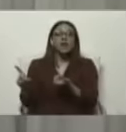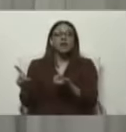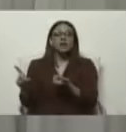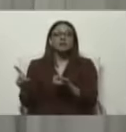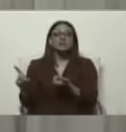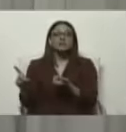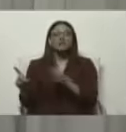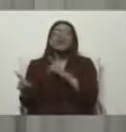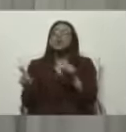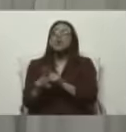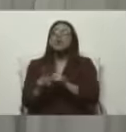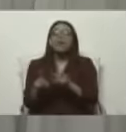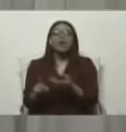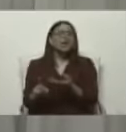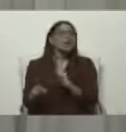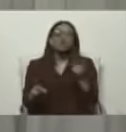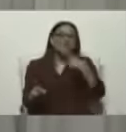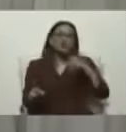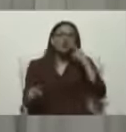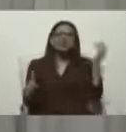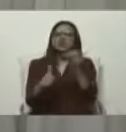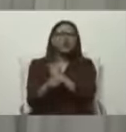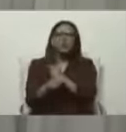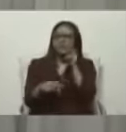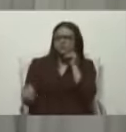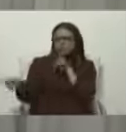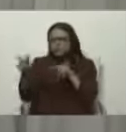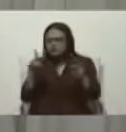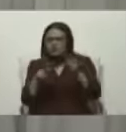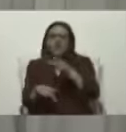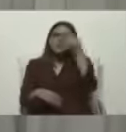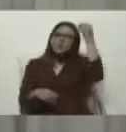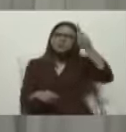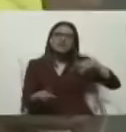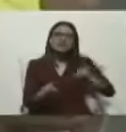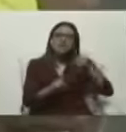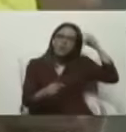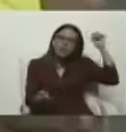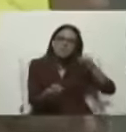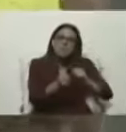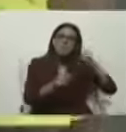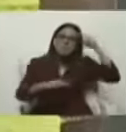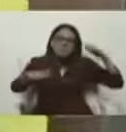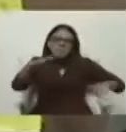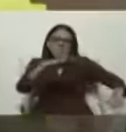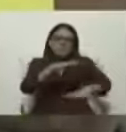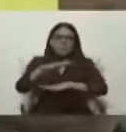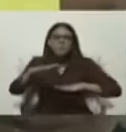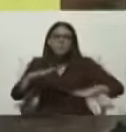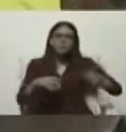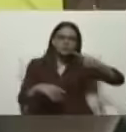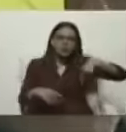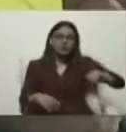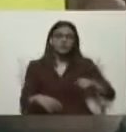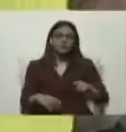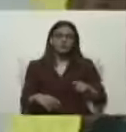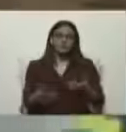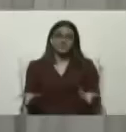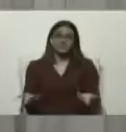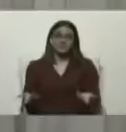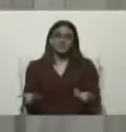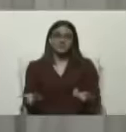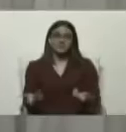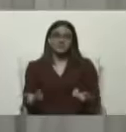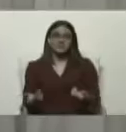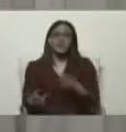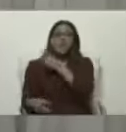Quizás con la fantasía de que no nos íbamos a dar cuenta, como nos consideran unos brutos. Pues Luis Brito ha escrito